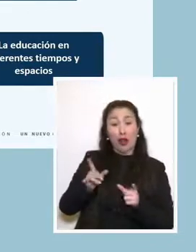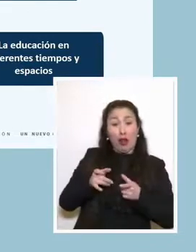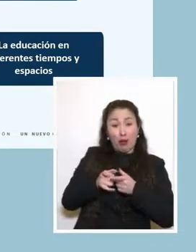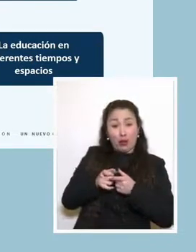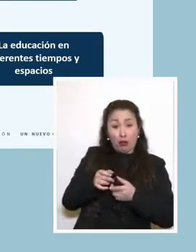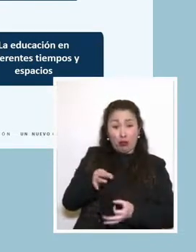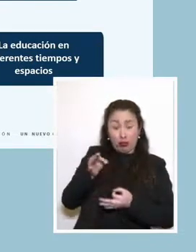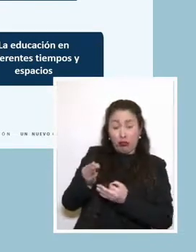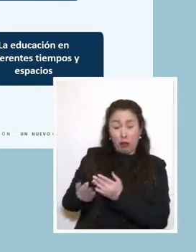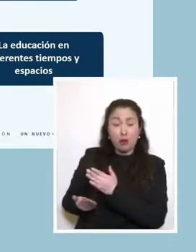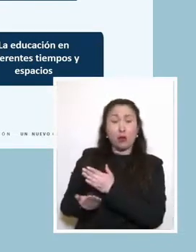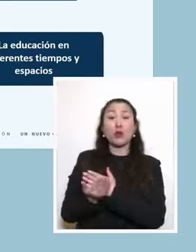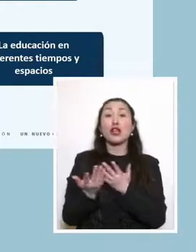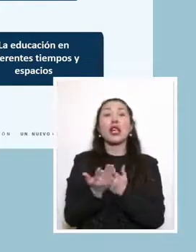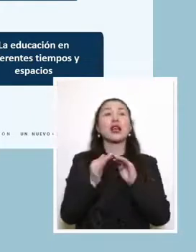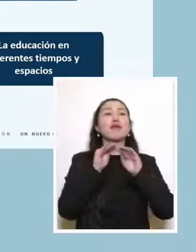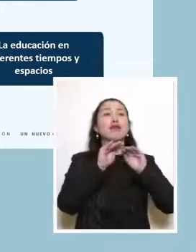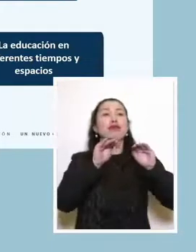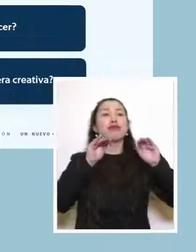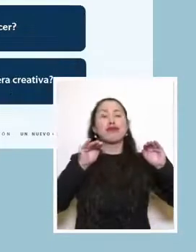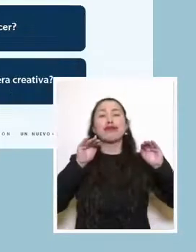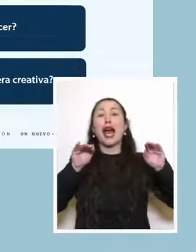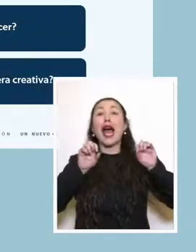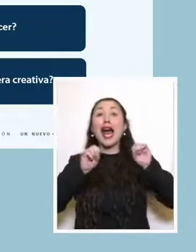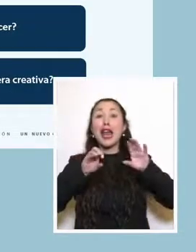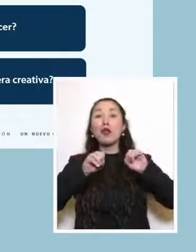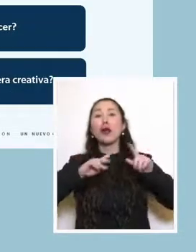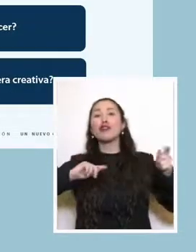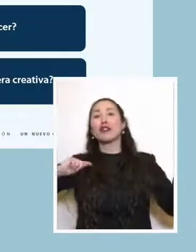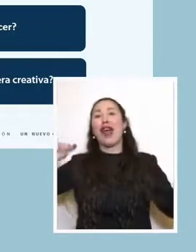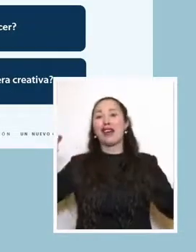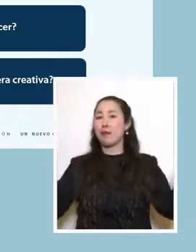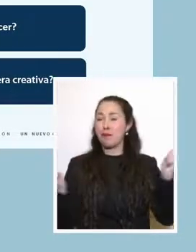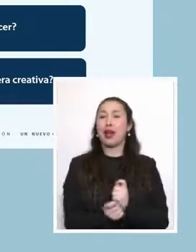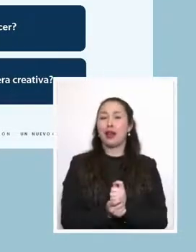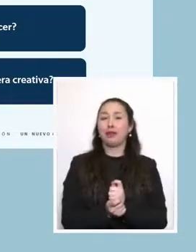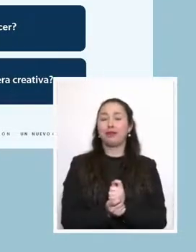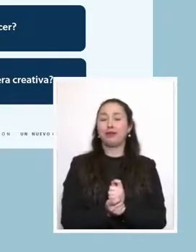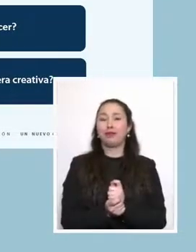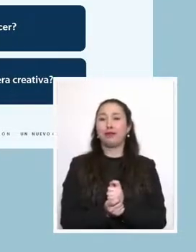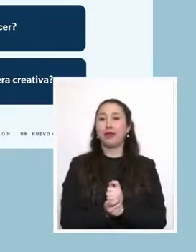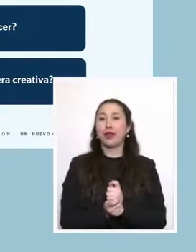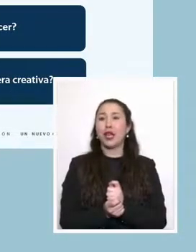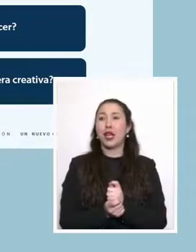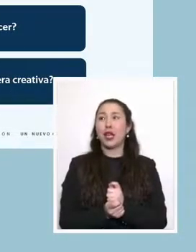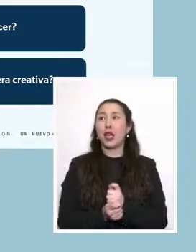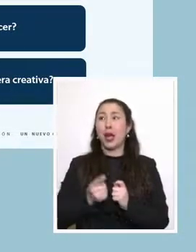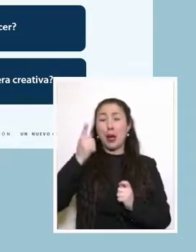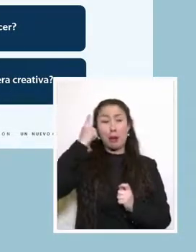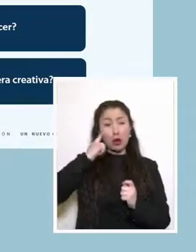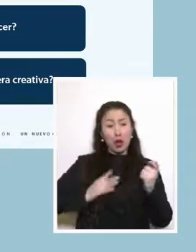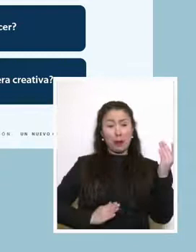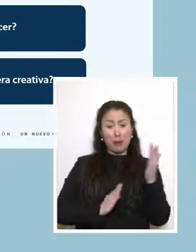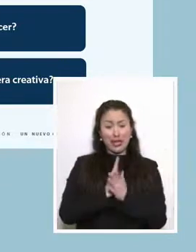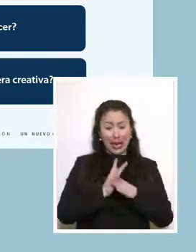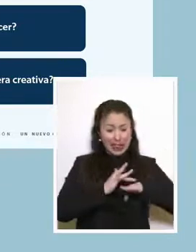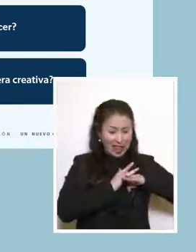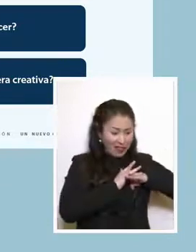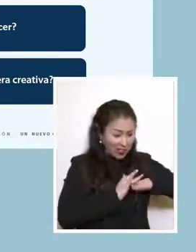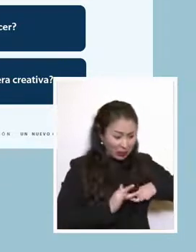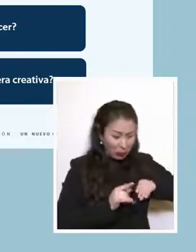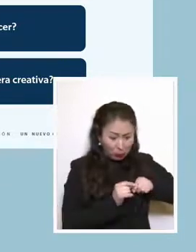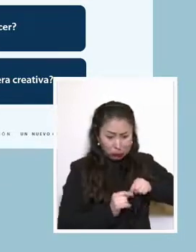un llamado a transformar la educación. Pero no tenemos que empezar desde cero. Se